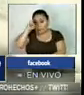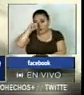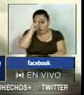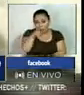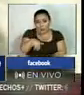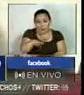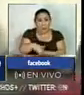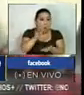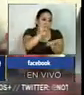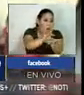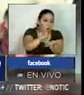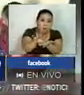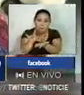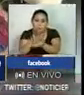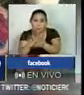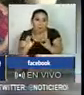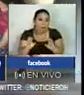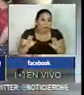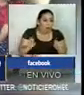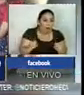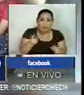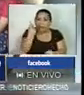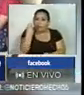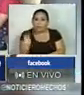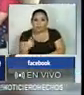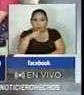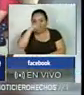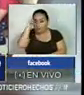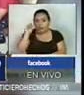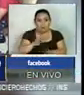los despidos y la pérdida de un día de trabajo